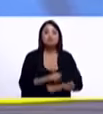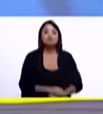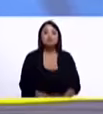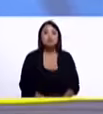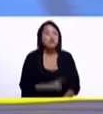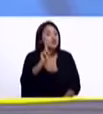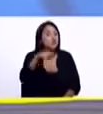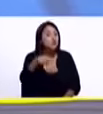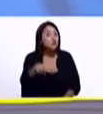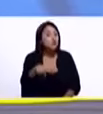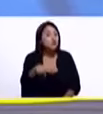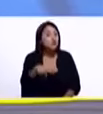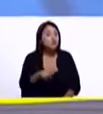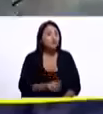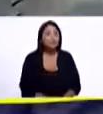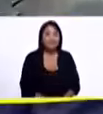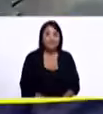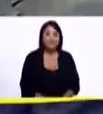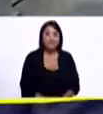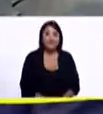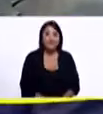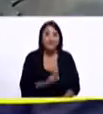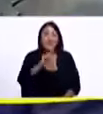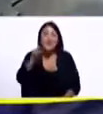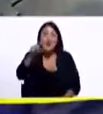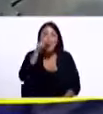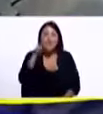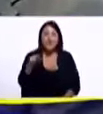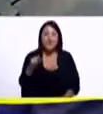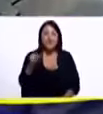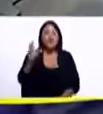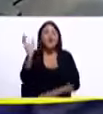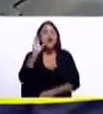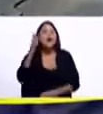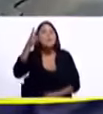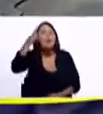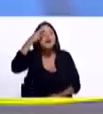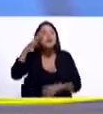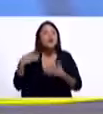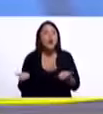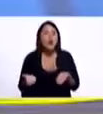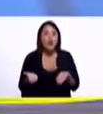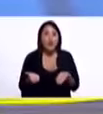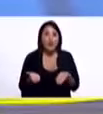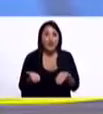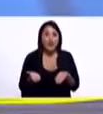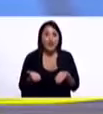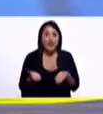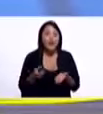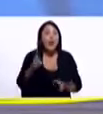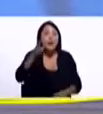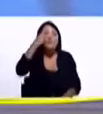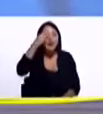¿O no? Ah, Bernabé, tú eres el caracol Magallanes. Magallanero.